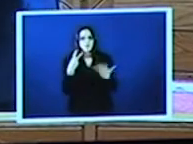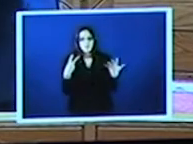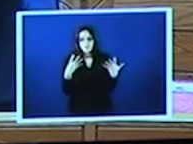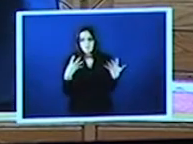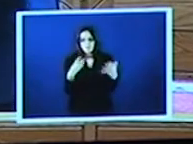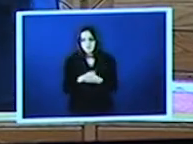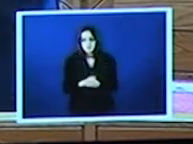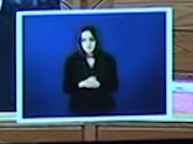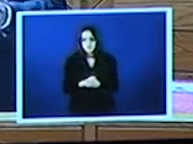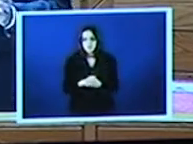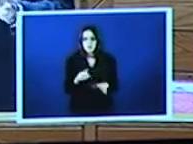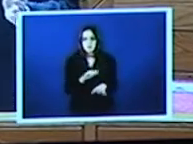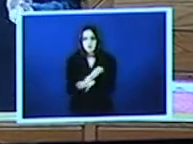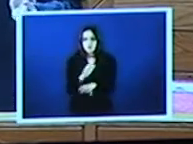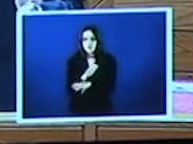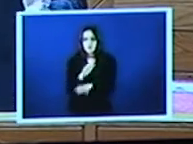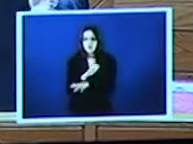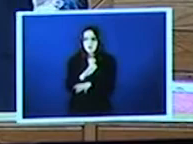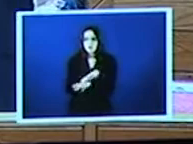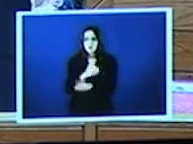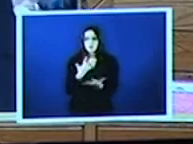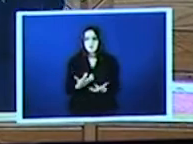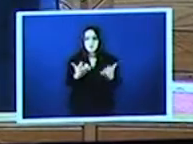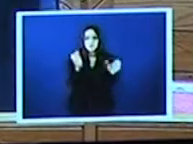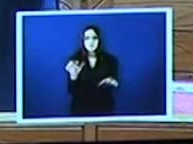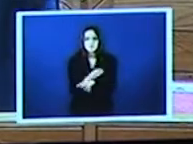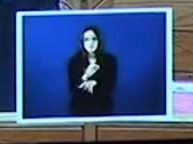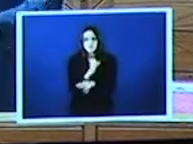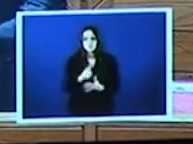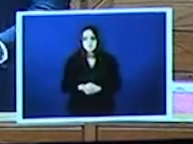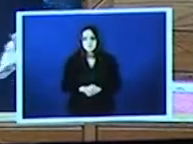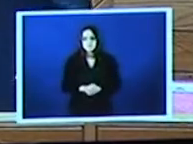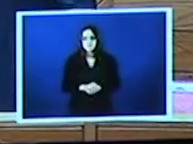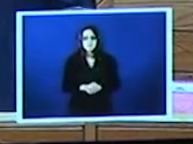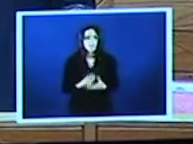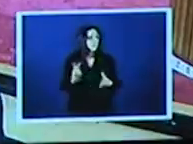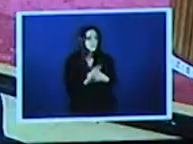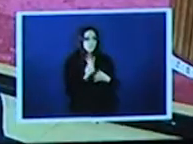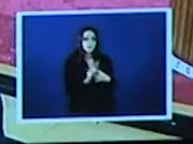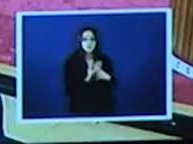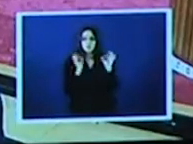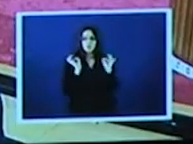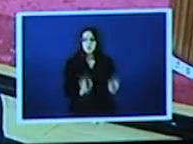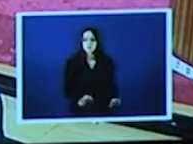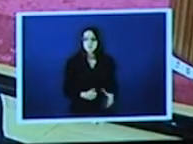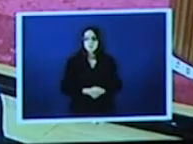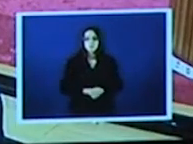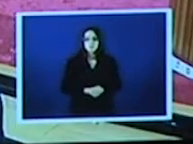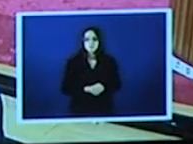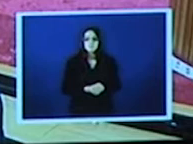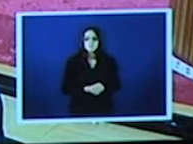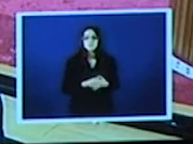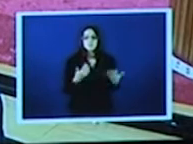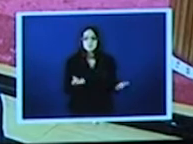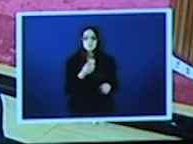de... Señoría, silencio, como vou por a inventar o bipartito se xa está nos anales da historia de Galicia? Señoría, e